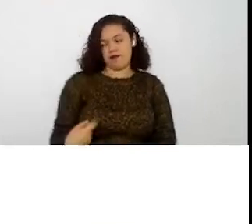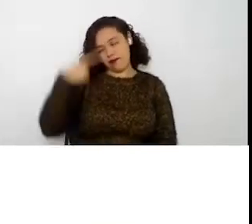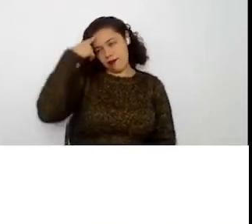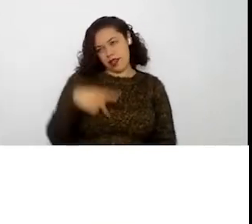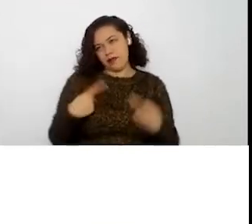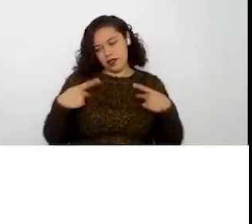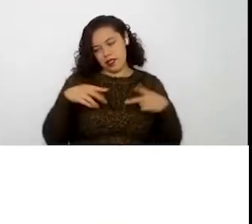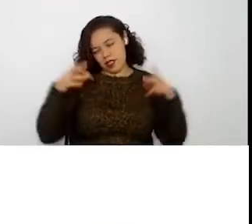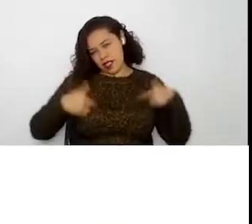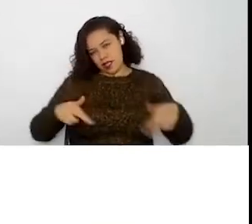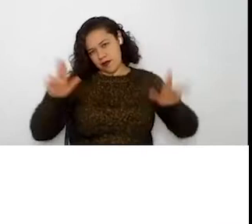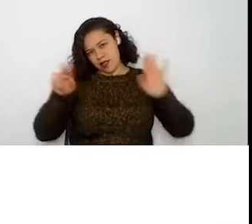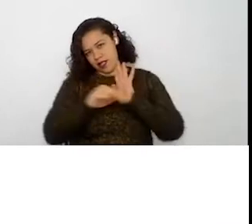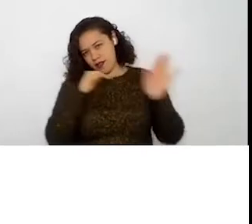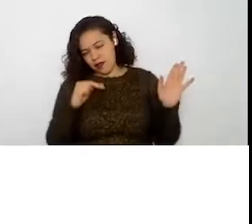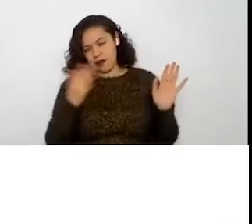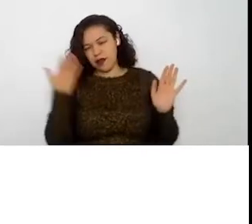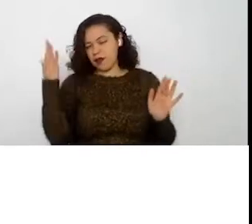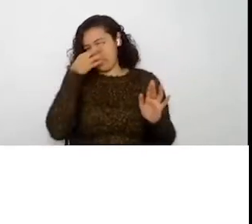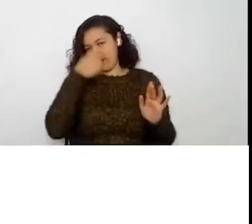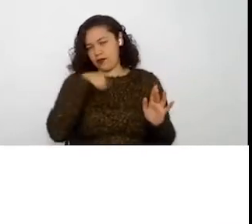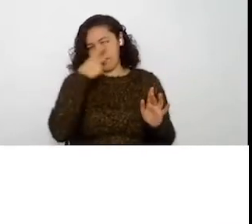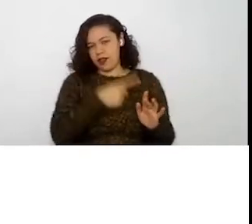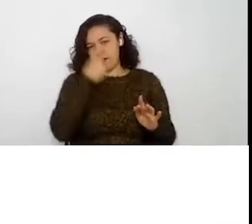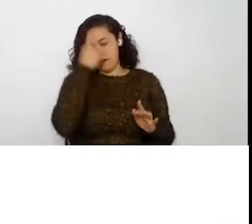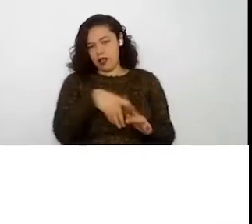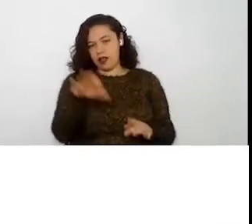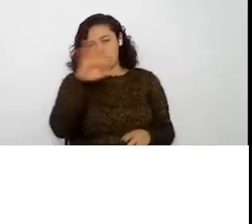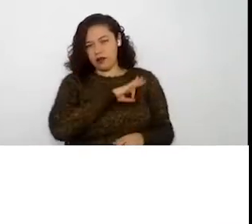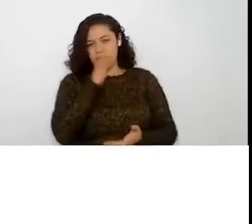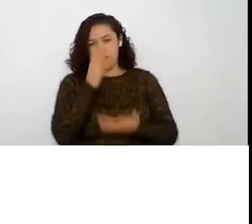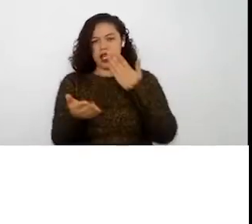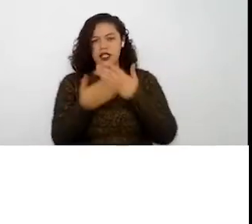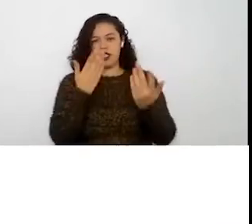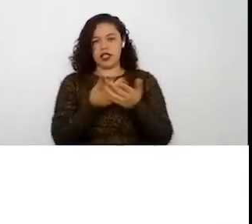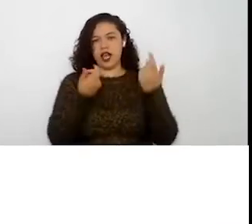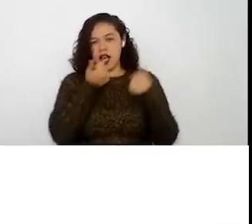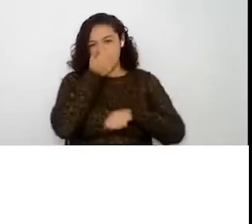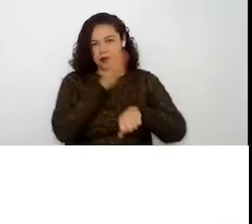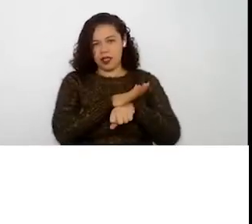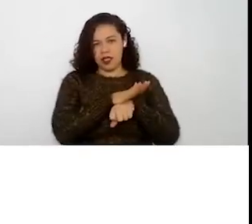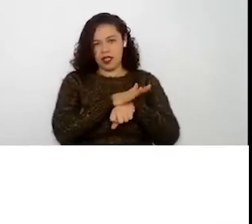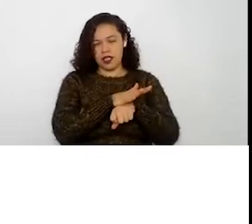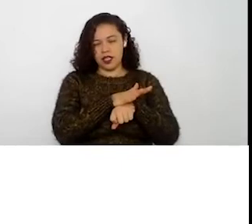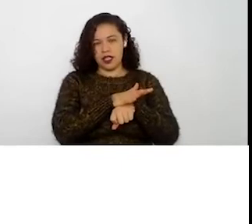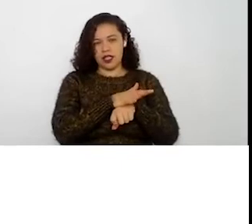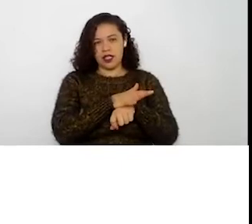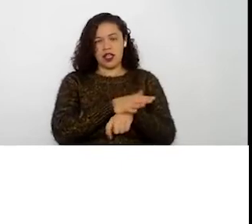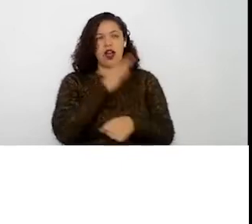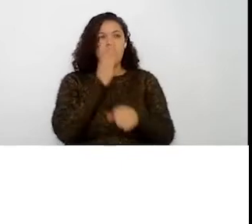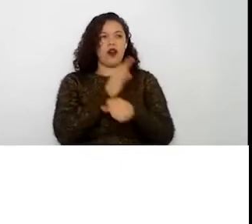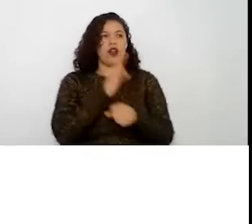de representante lo que deseamos ahorita con el facultades para actos de administración que ahorita nos nos va a